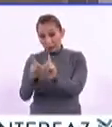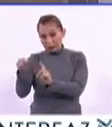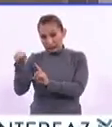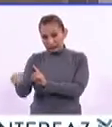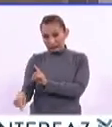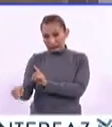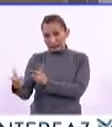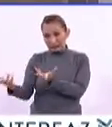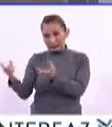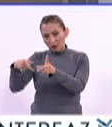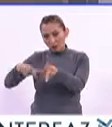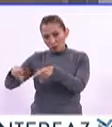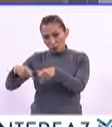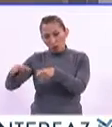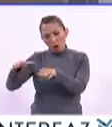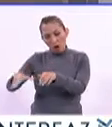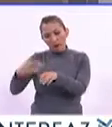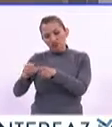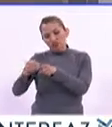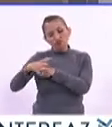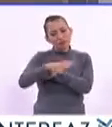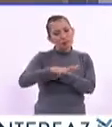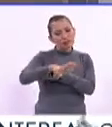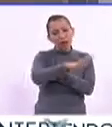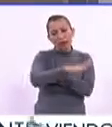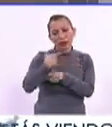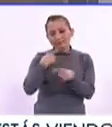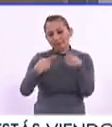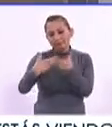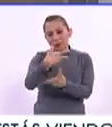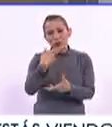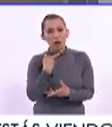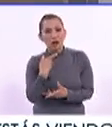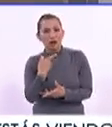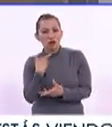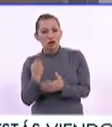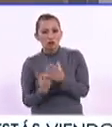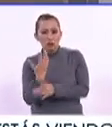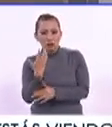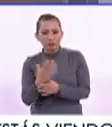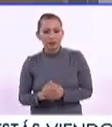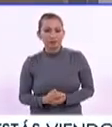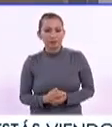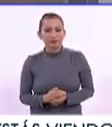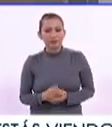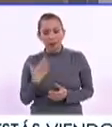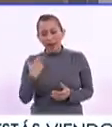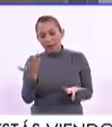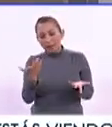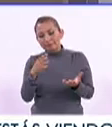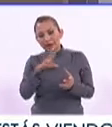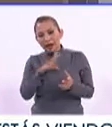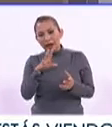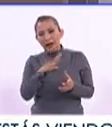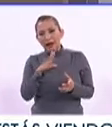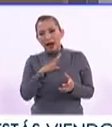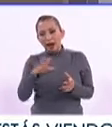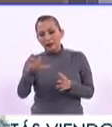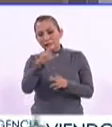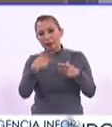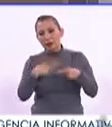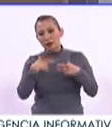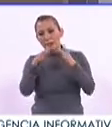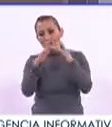este caso el fútbol, pues repercute también en los debates políticos contemporáneos que atraviesan a la